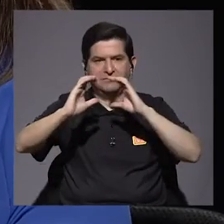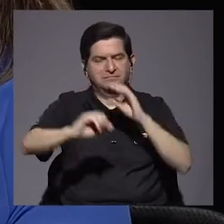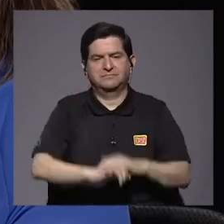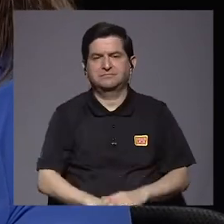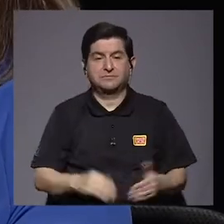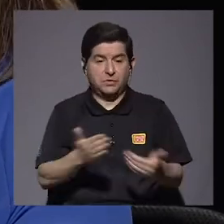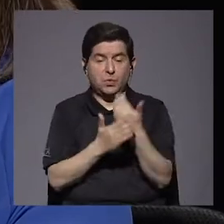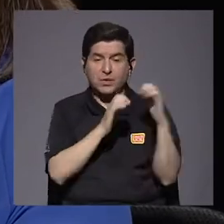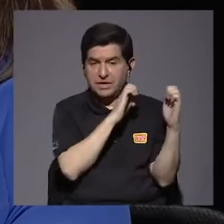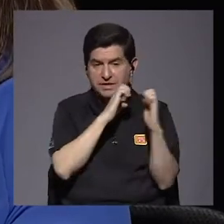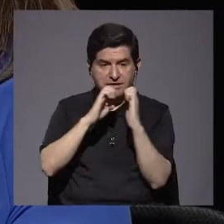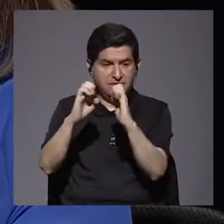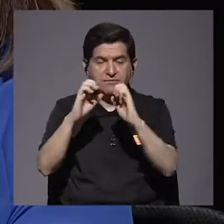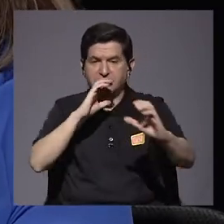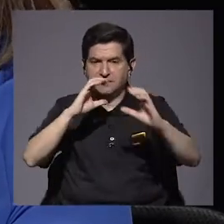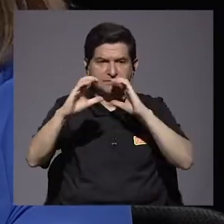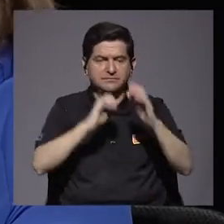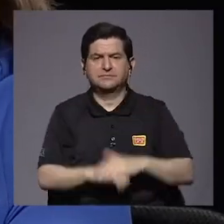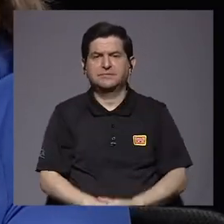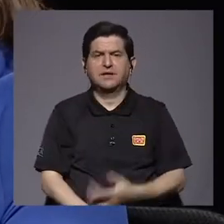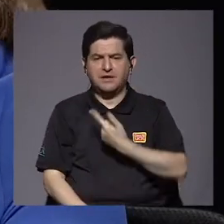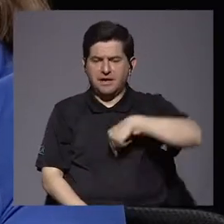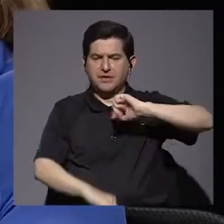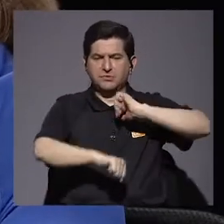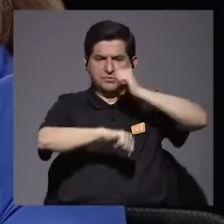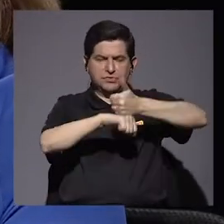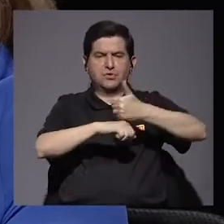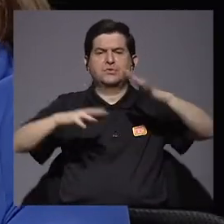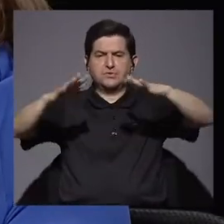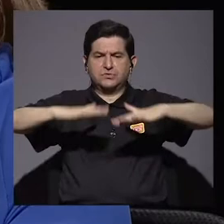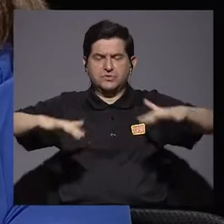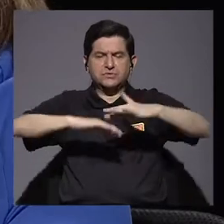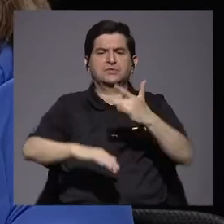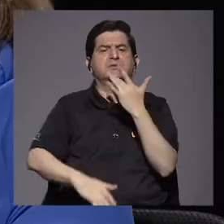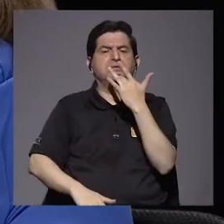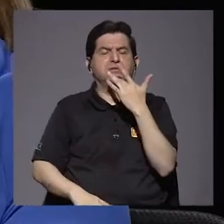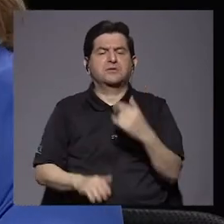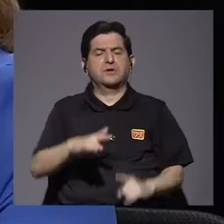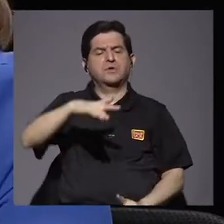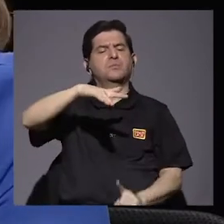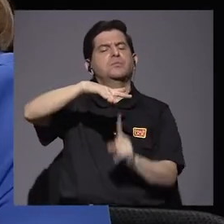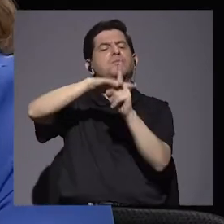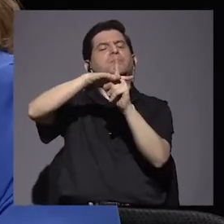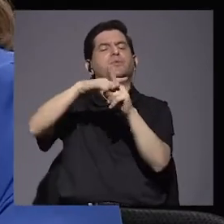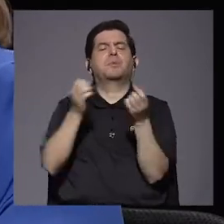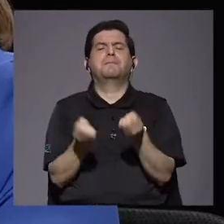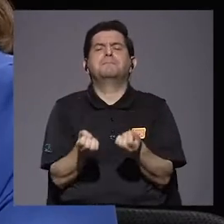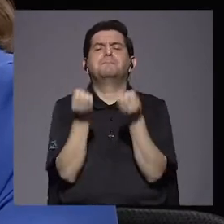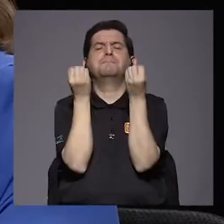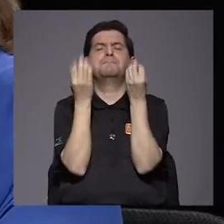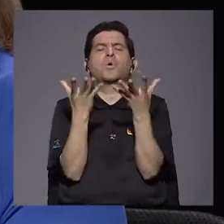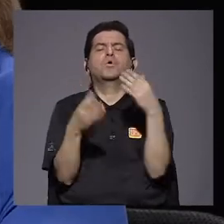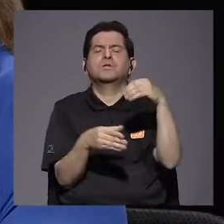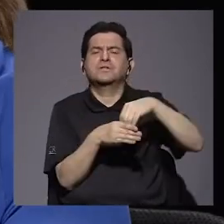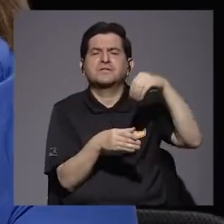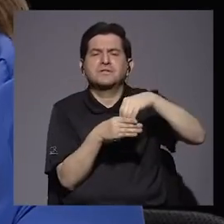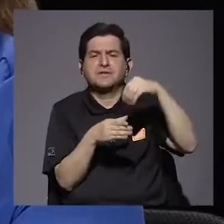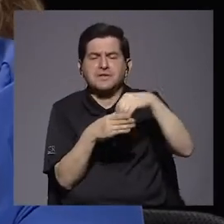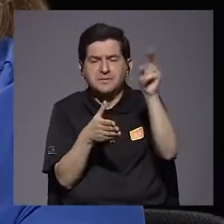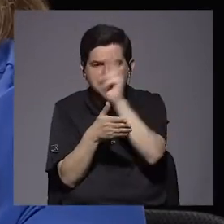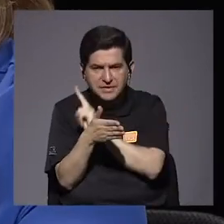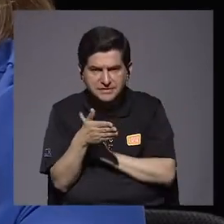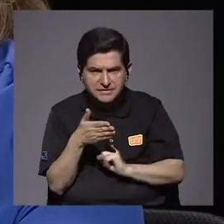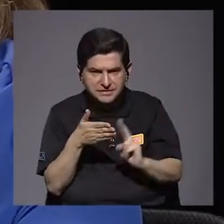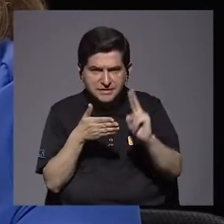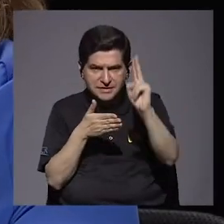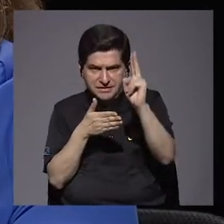comunicación, ¿verdad? Una nueva estrategia de comunicación que nos vuelva a colocar en el espacio preferencial y visibilice los múltiples aportes que